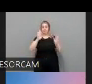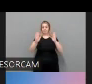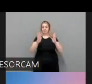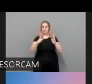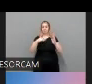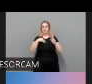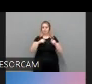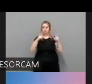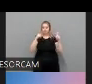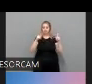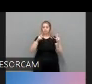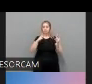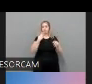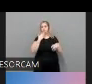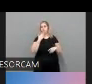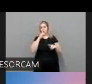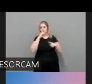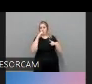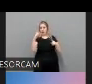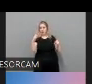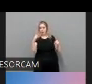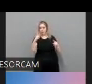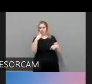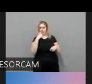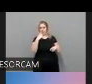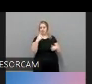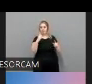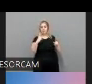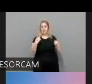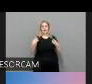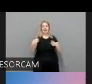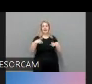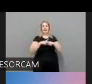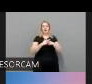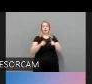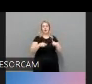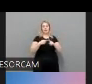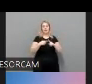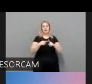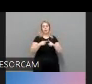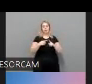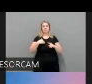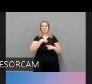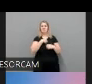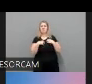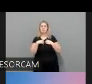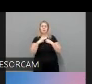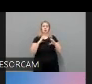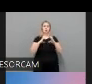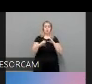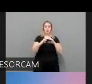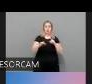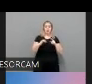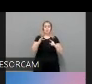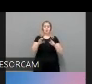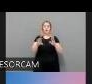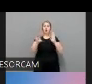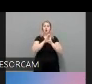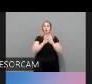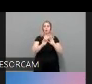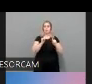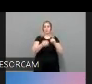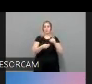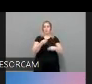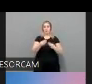cuenta, sobre el año, empezamos ya a necesitar herramientas para comunicar nuestras inquietudes. Empezamos a utilizar un código,